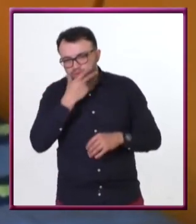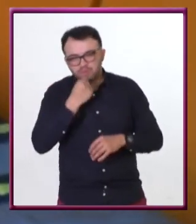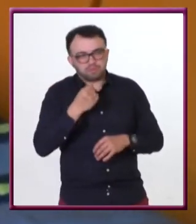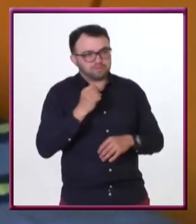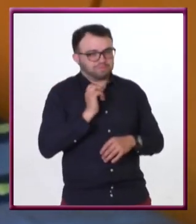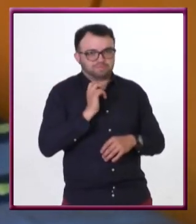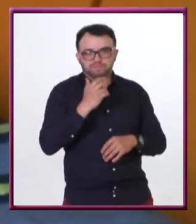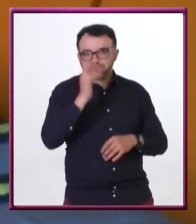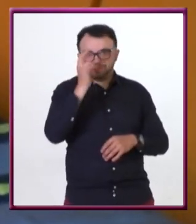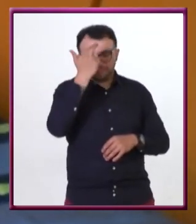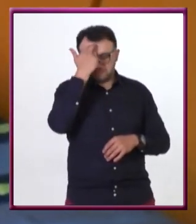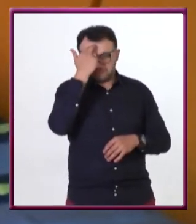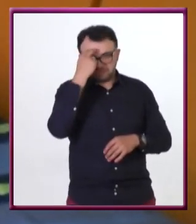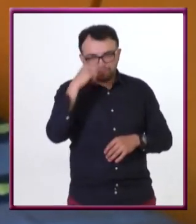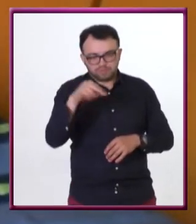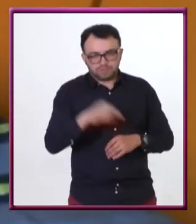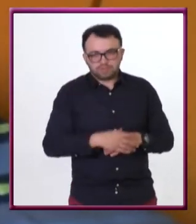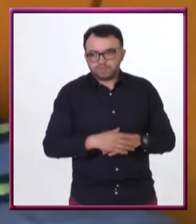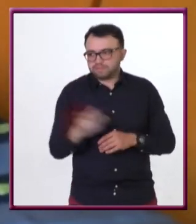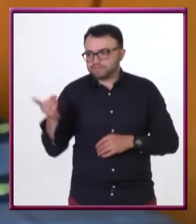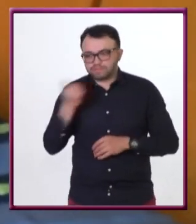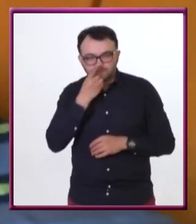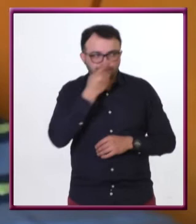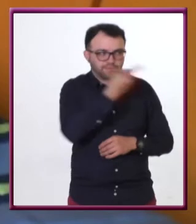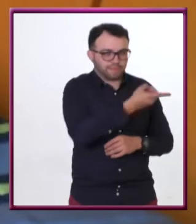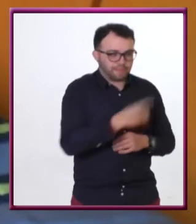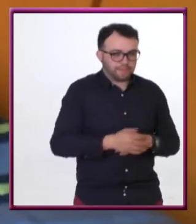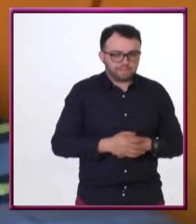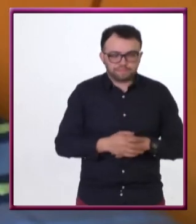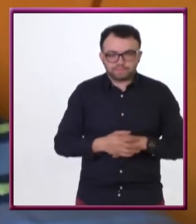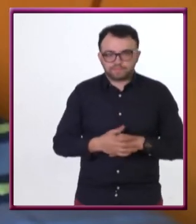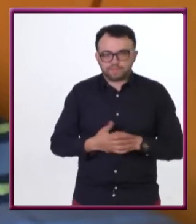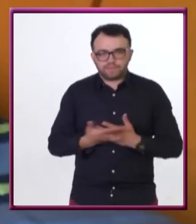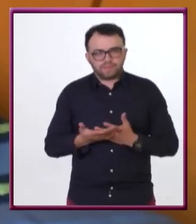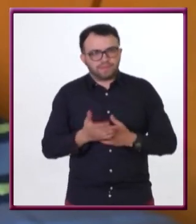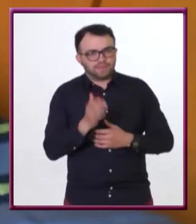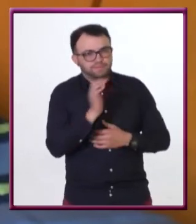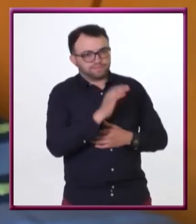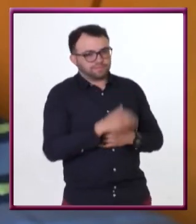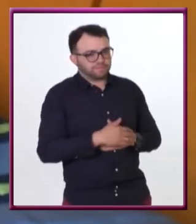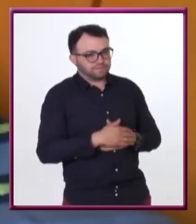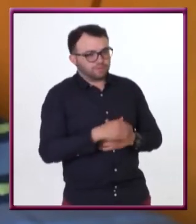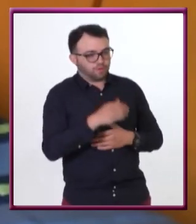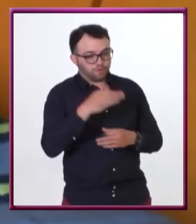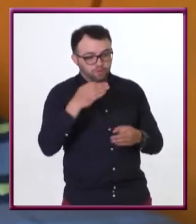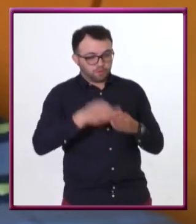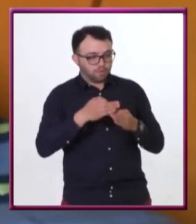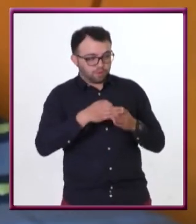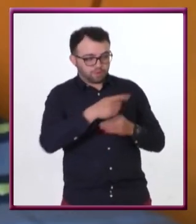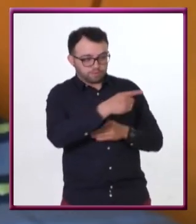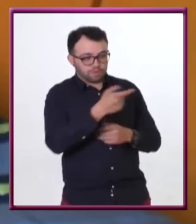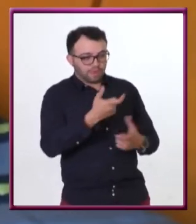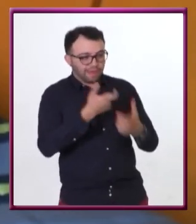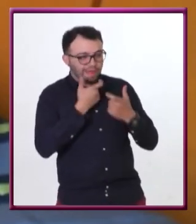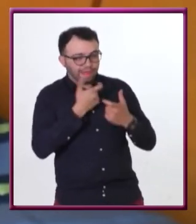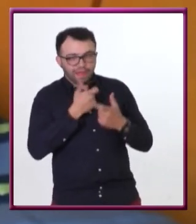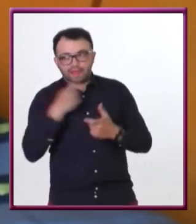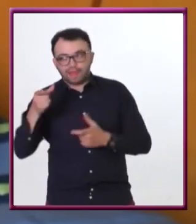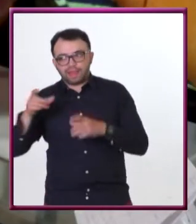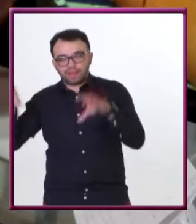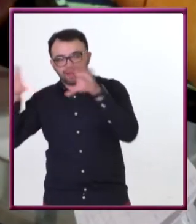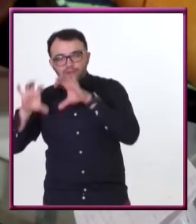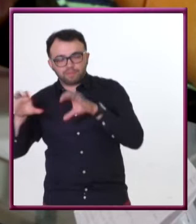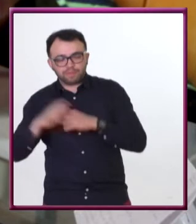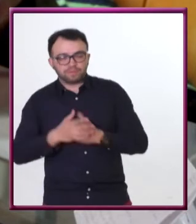acordar, hizo un comentario que fue premonitorio. Dijo, hoy se ríen de nosotros, mañana nos van a venir a pedir